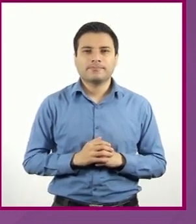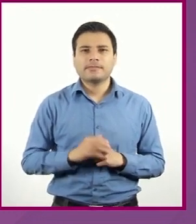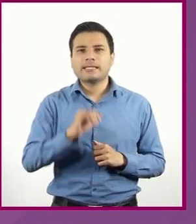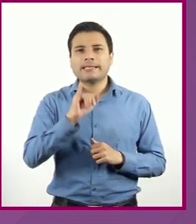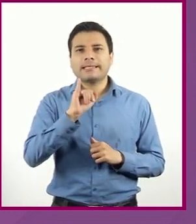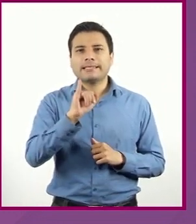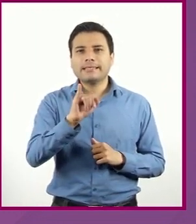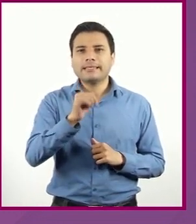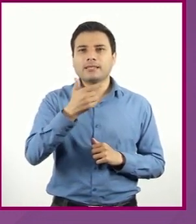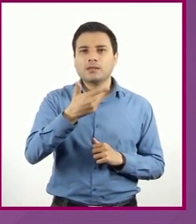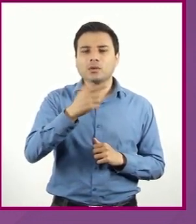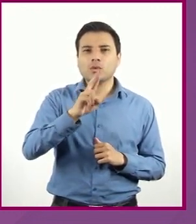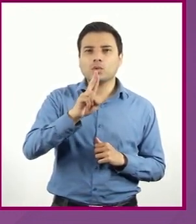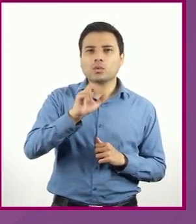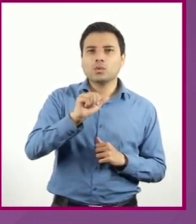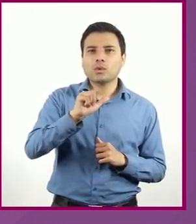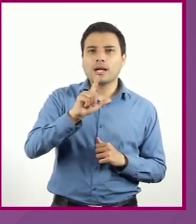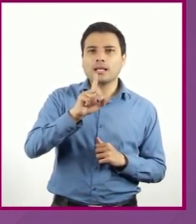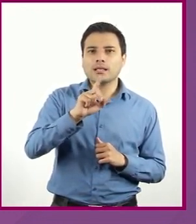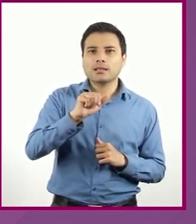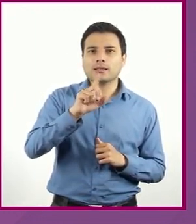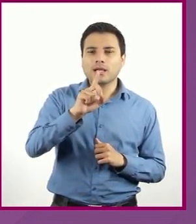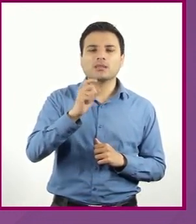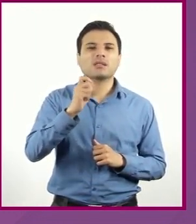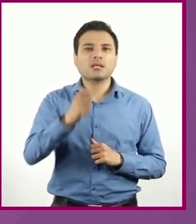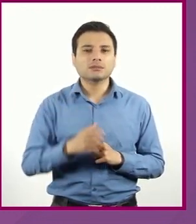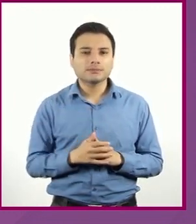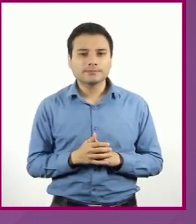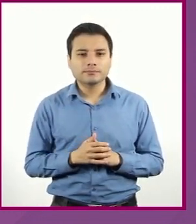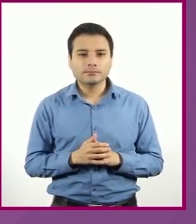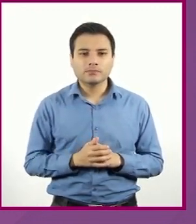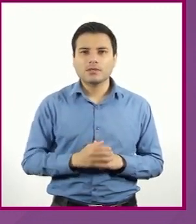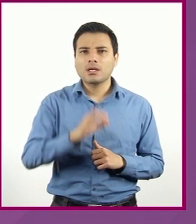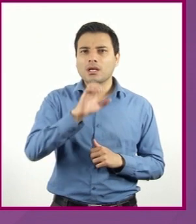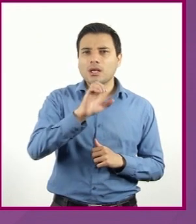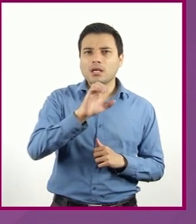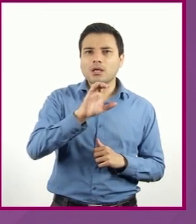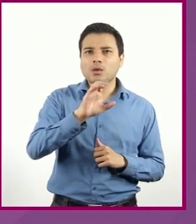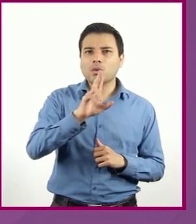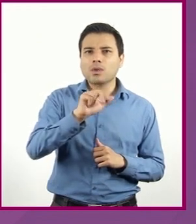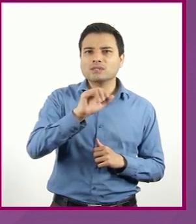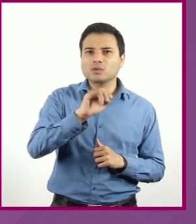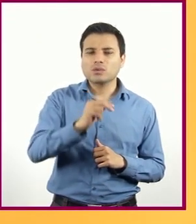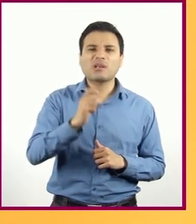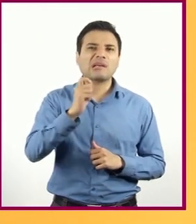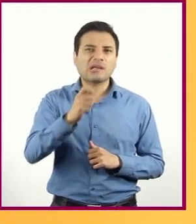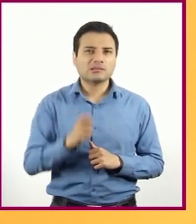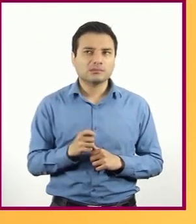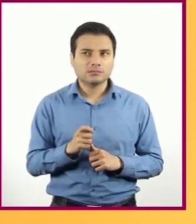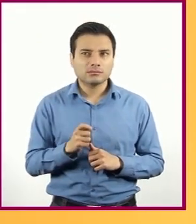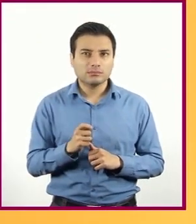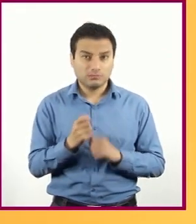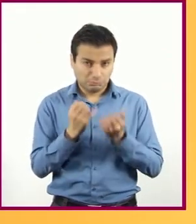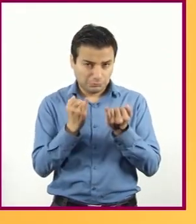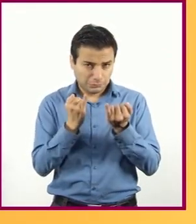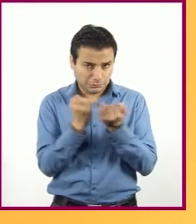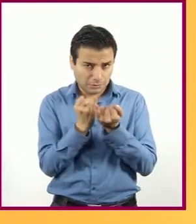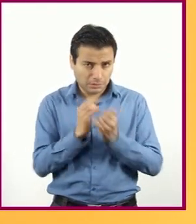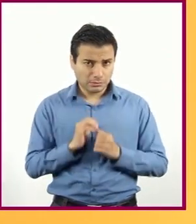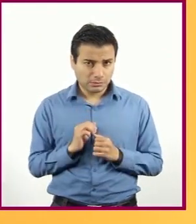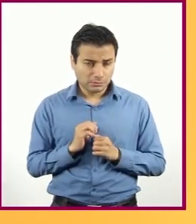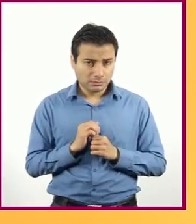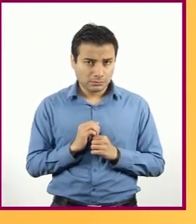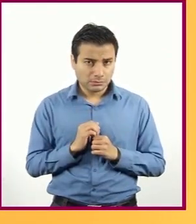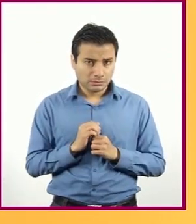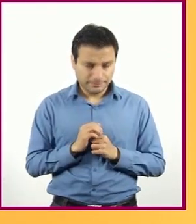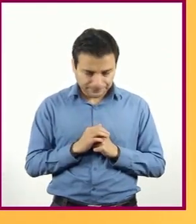igualdad? ¿Qué relación hay entre una ecuación y una igualdad? ¿Son sinónimos? Ahora bien, hemos dicho